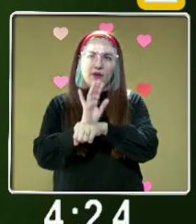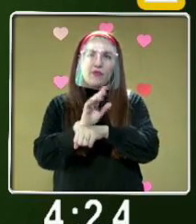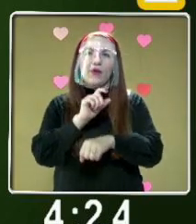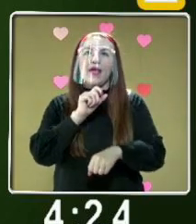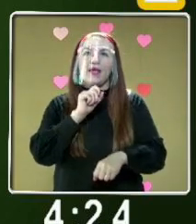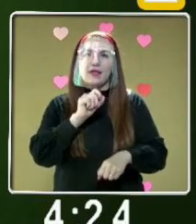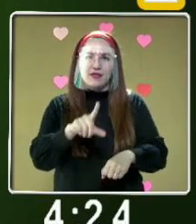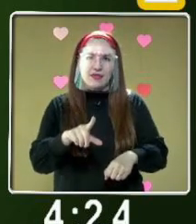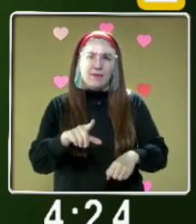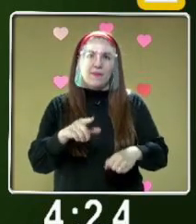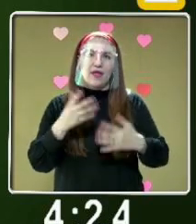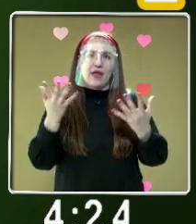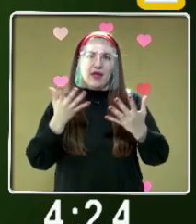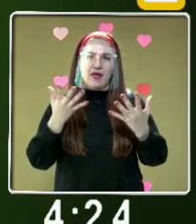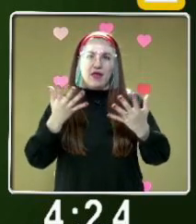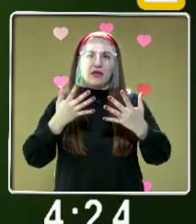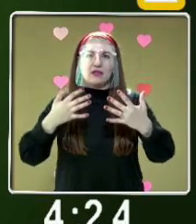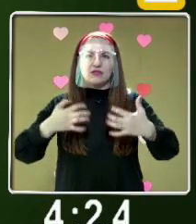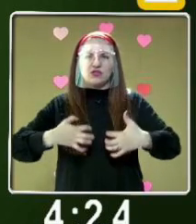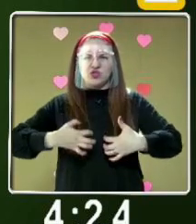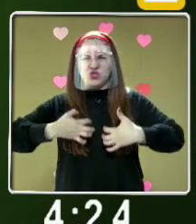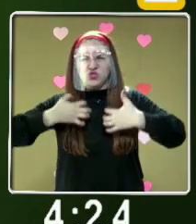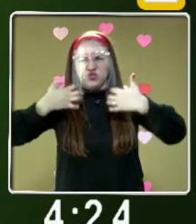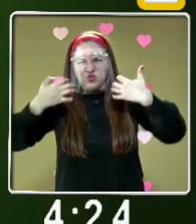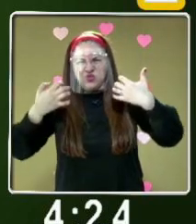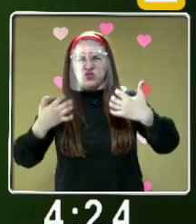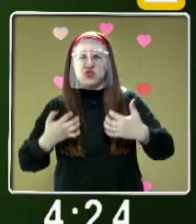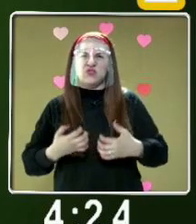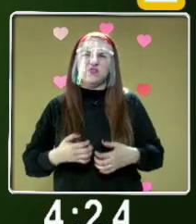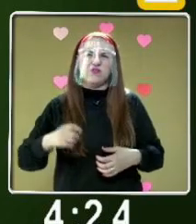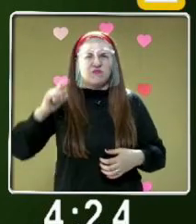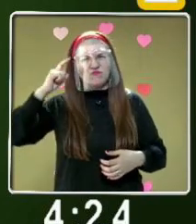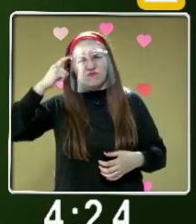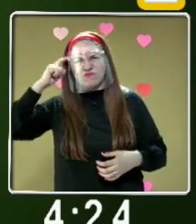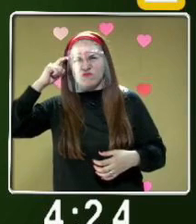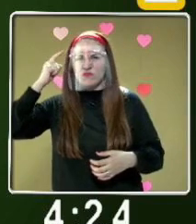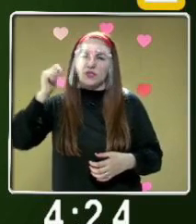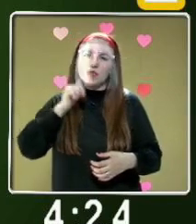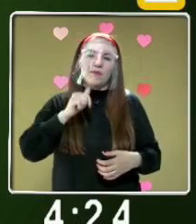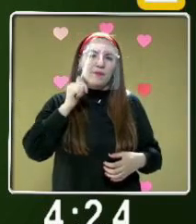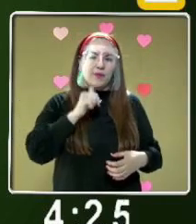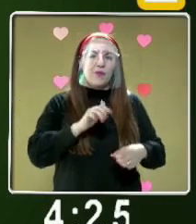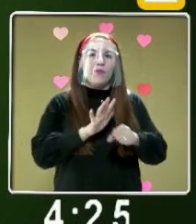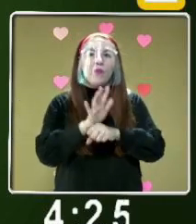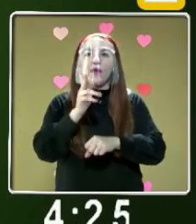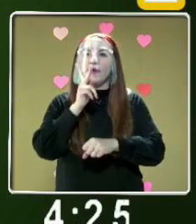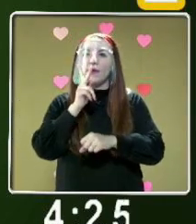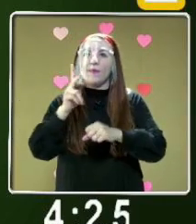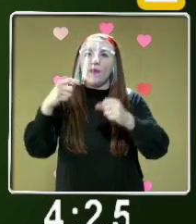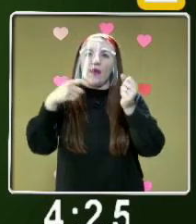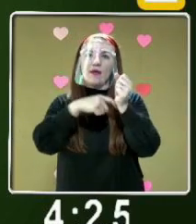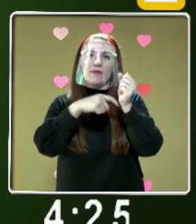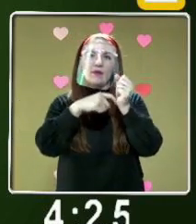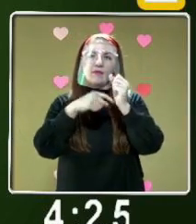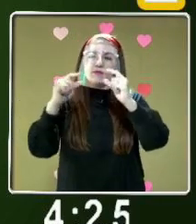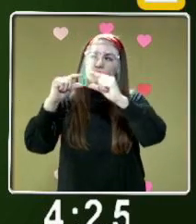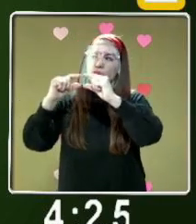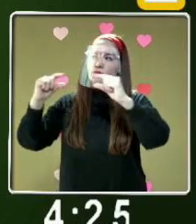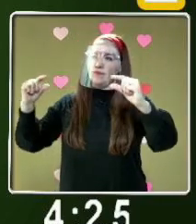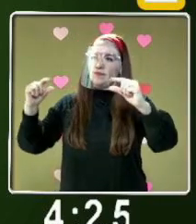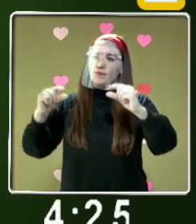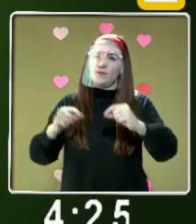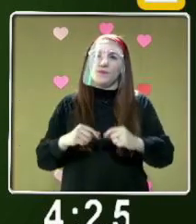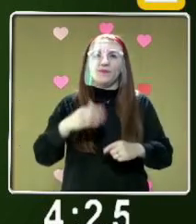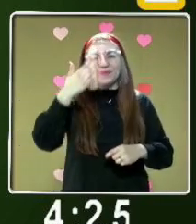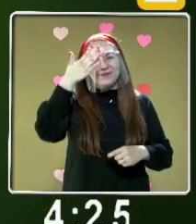se caracterizaba por tener un carácter no muy agradable o no muy amable. Entonces, creo que ya están ahí contestando, maestra, porque